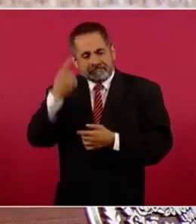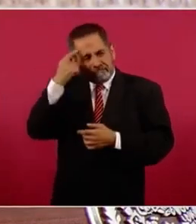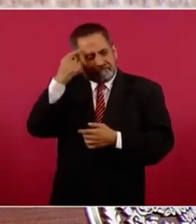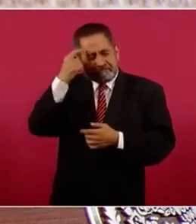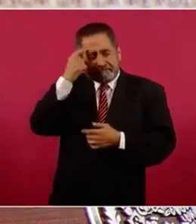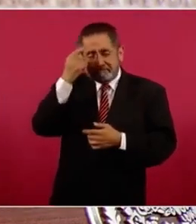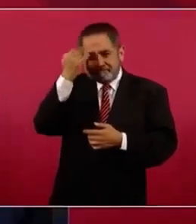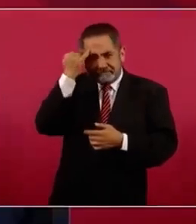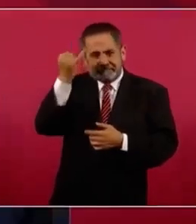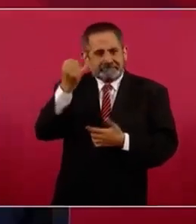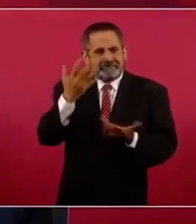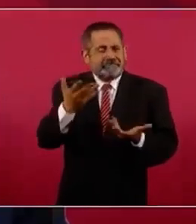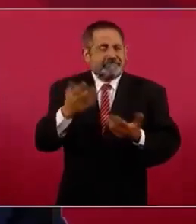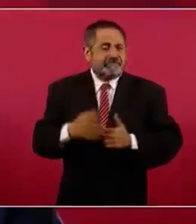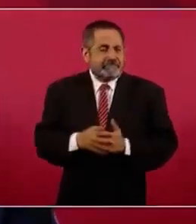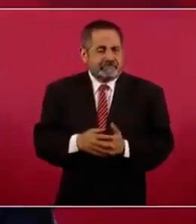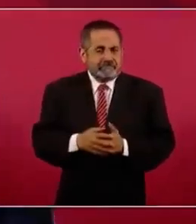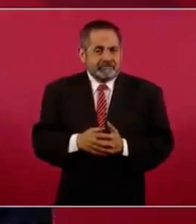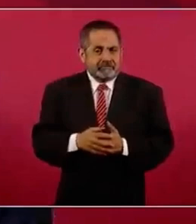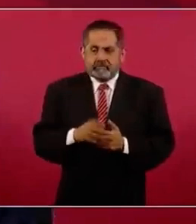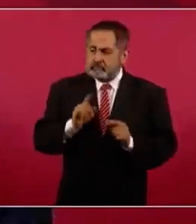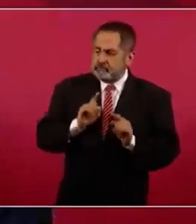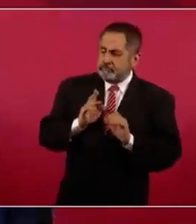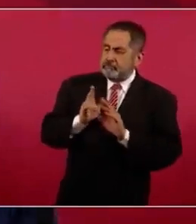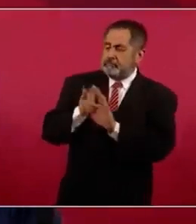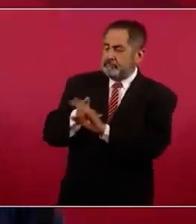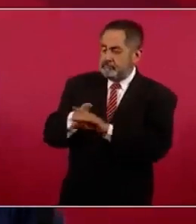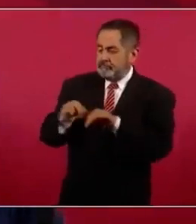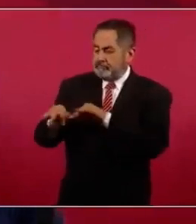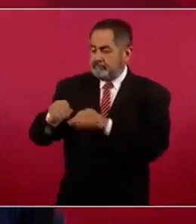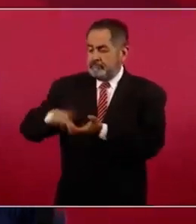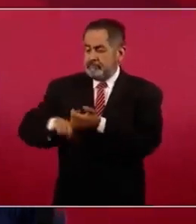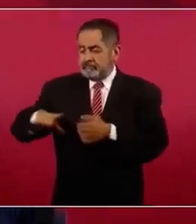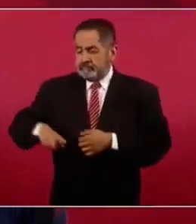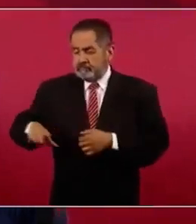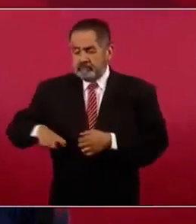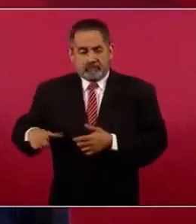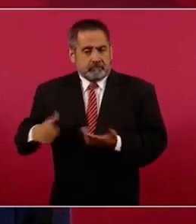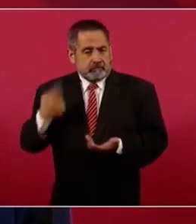meten al servicio público